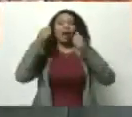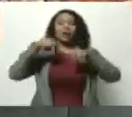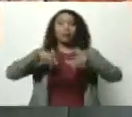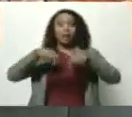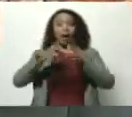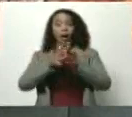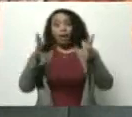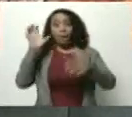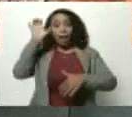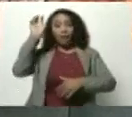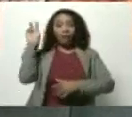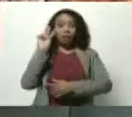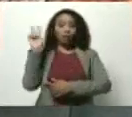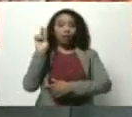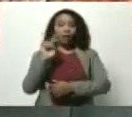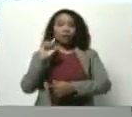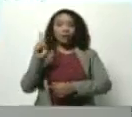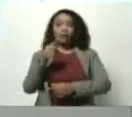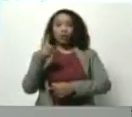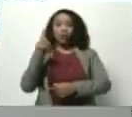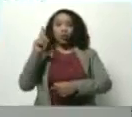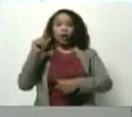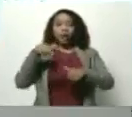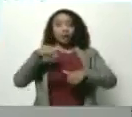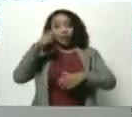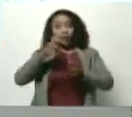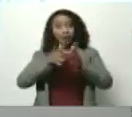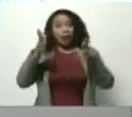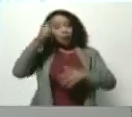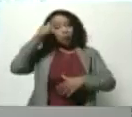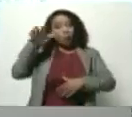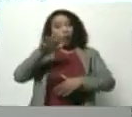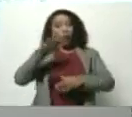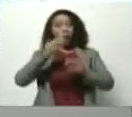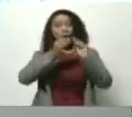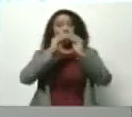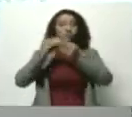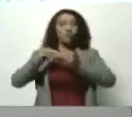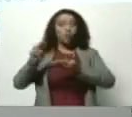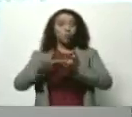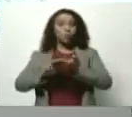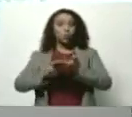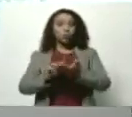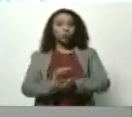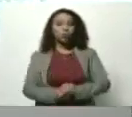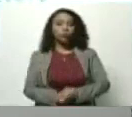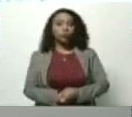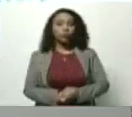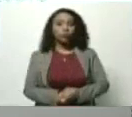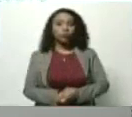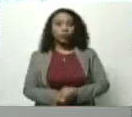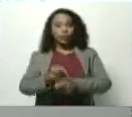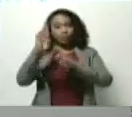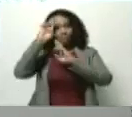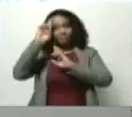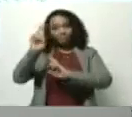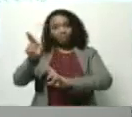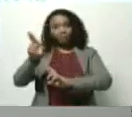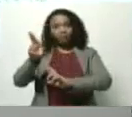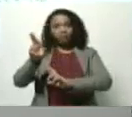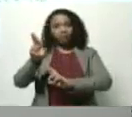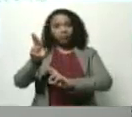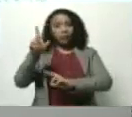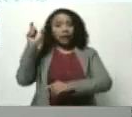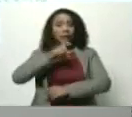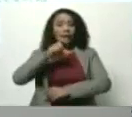país sino para salvar este gran pueblo y para restaurar el respeto que